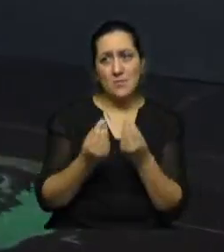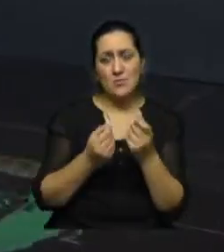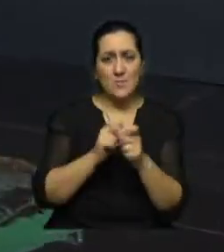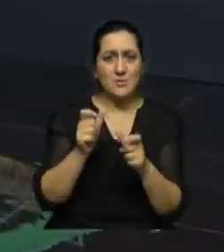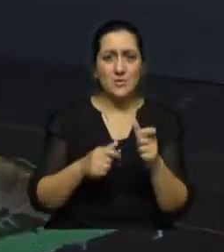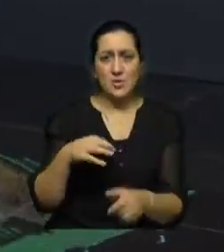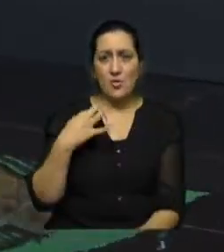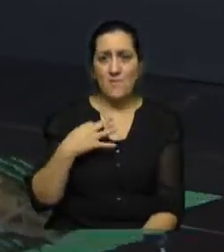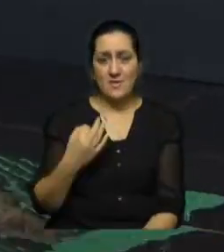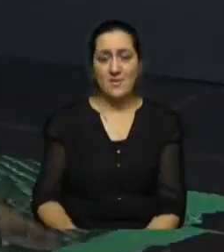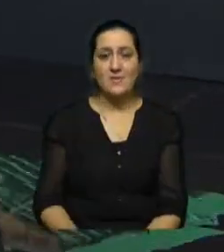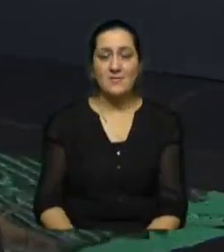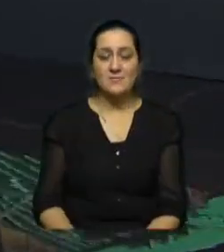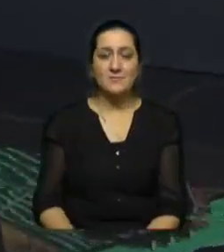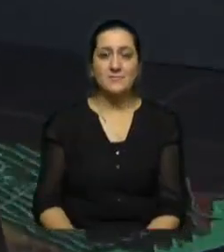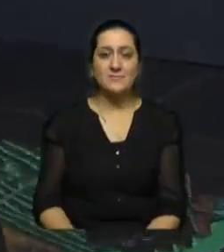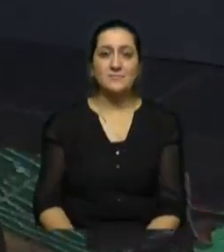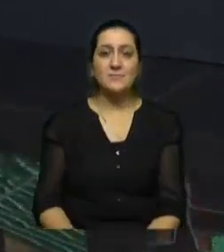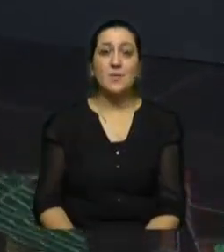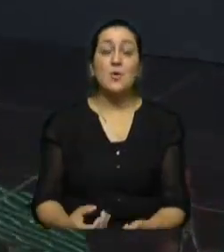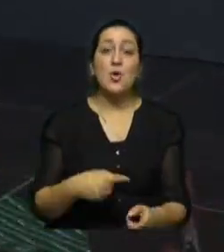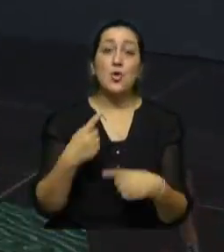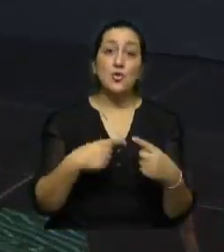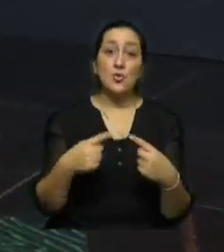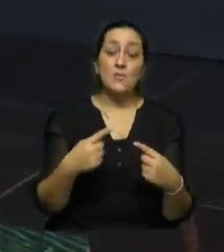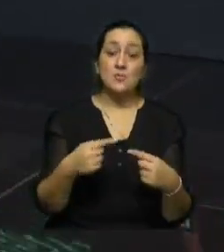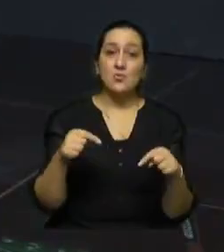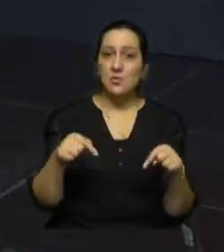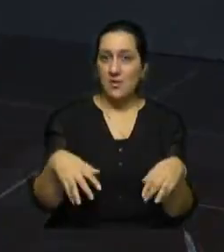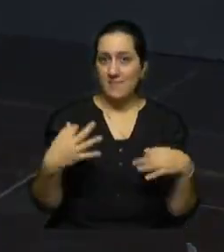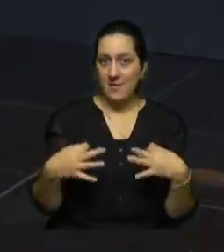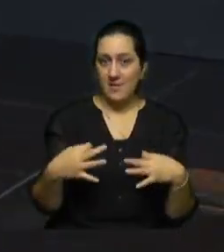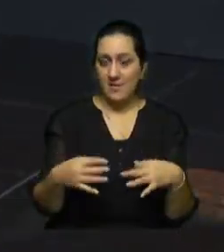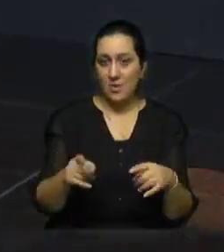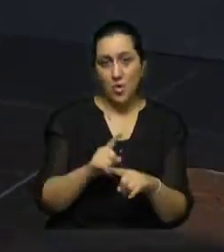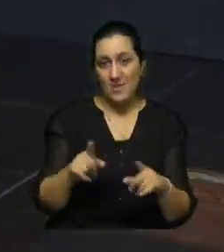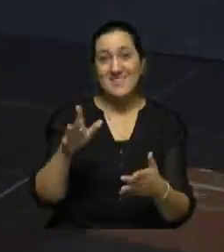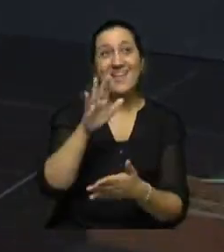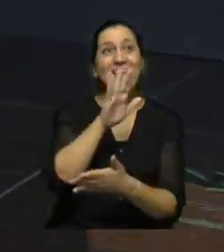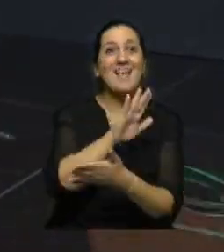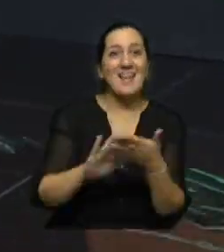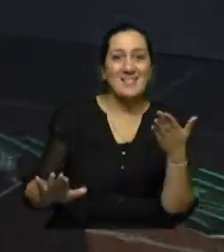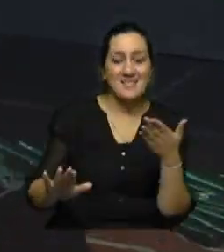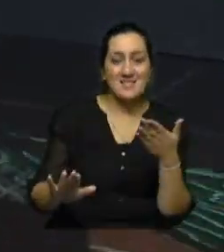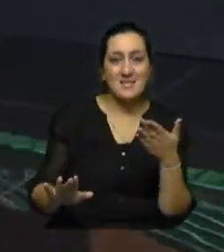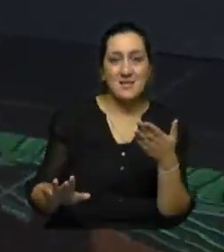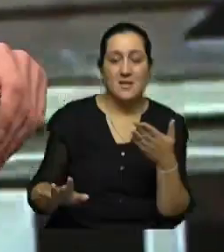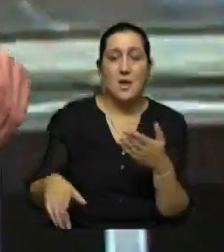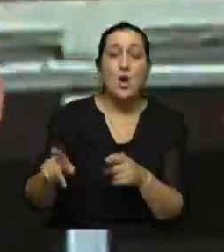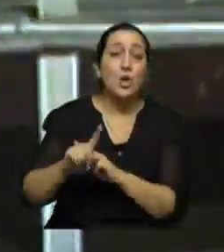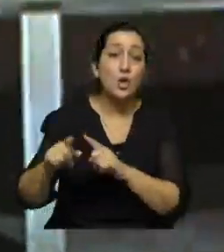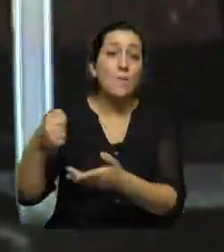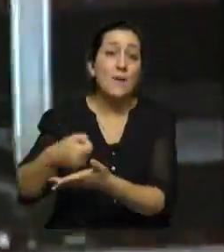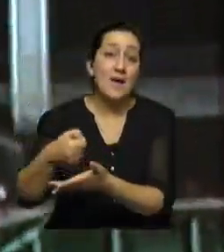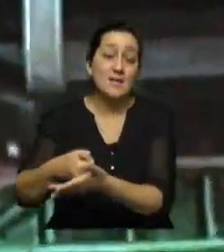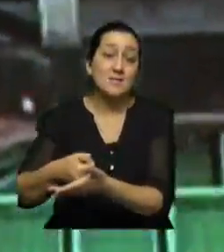vida. Impresionante, señores, continuamos con esto que sí, es verdad, no es gratis, es sin costo para la gente. de lo tengo que grabar